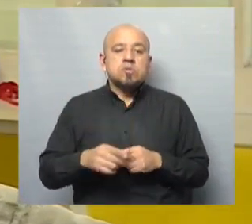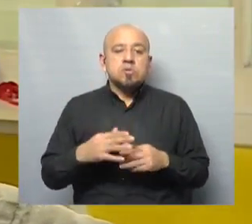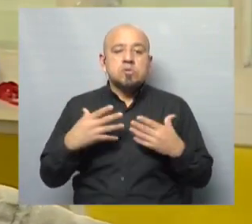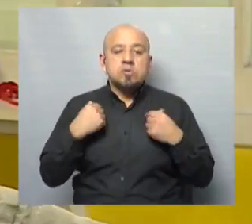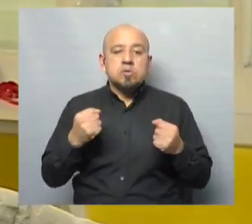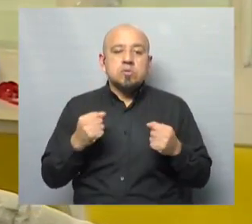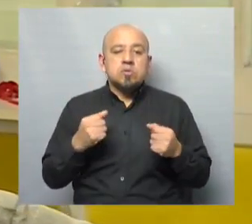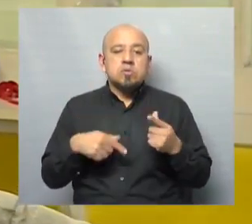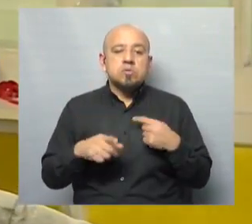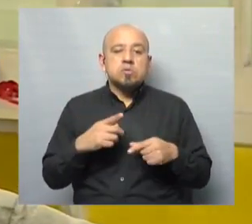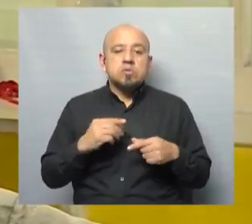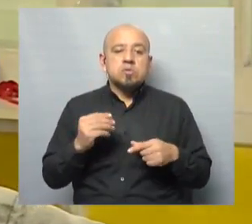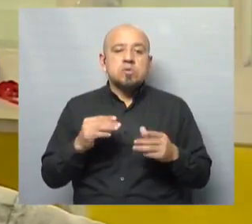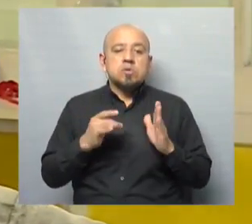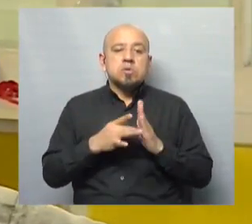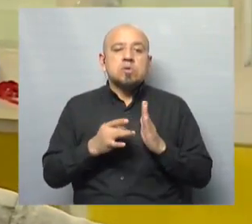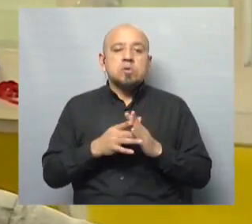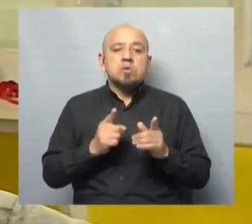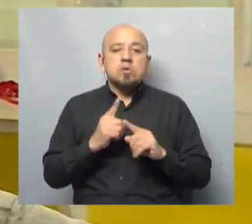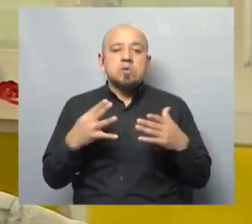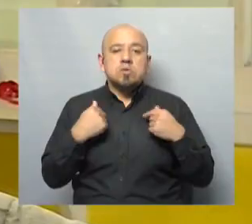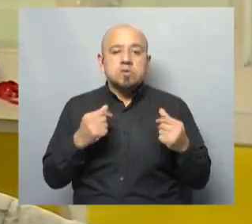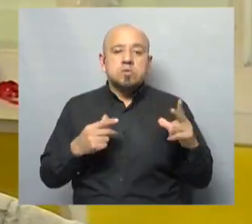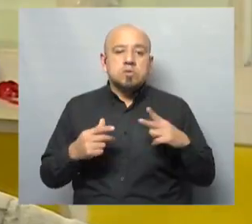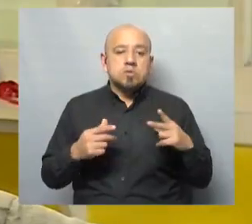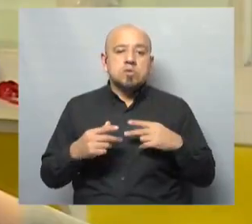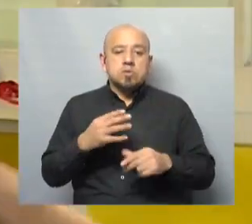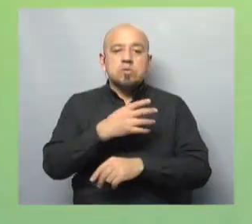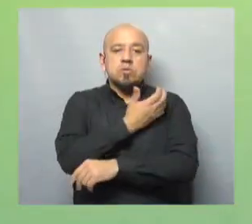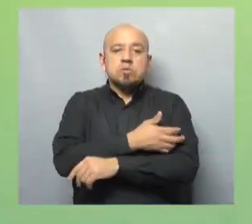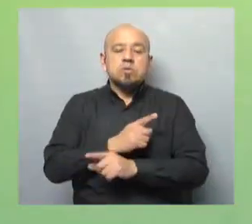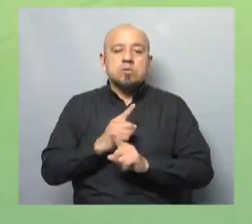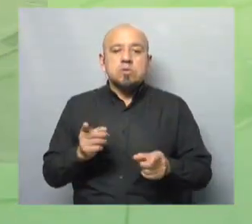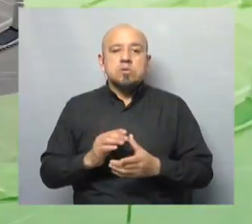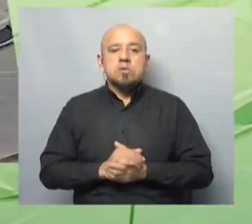única para todo el país y de calidad y no una salud para ricos y una salud para pobres